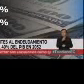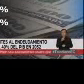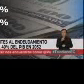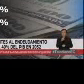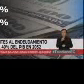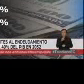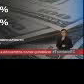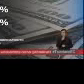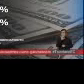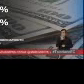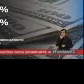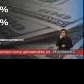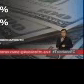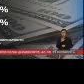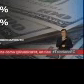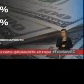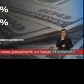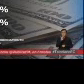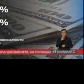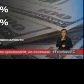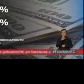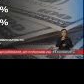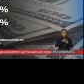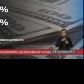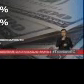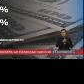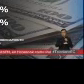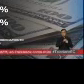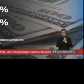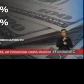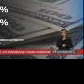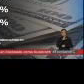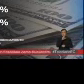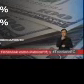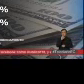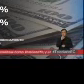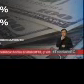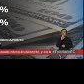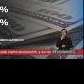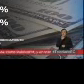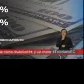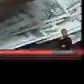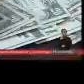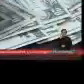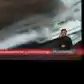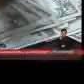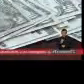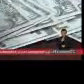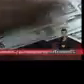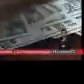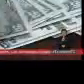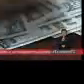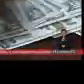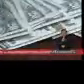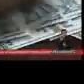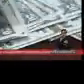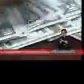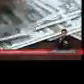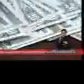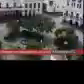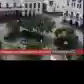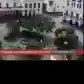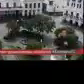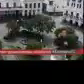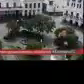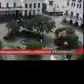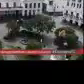PIB, 45% hasta el 2030 y del 2032 en adelante el 40% del PIB. Esto es viable según uno de los integrantes